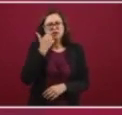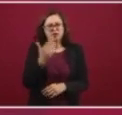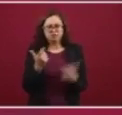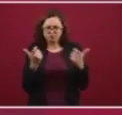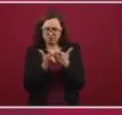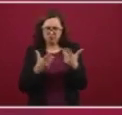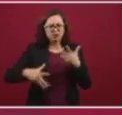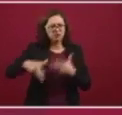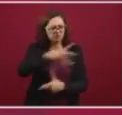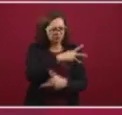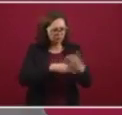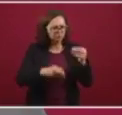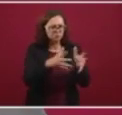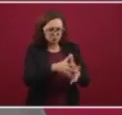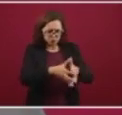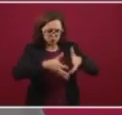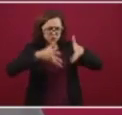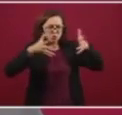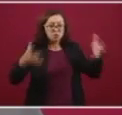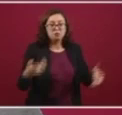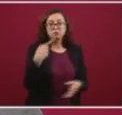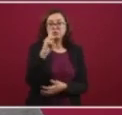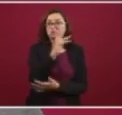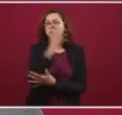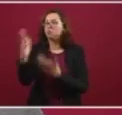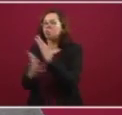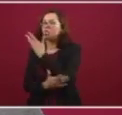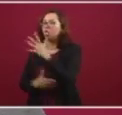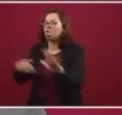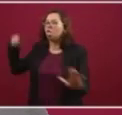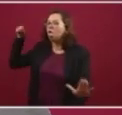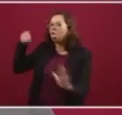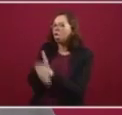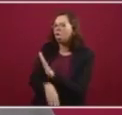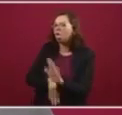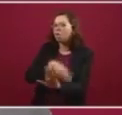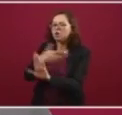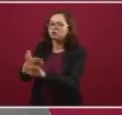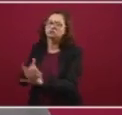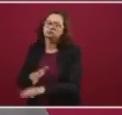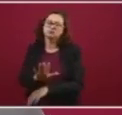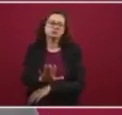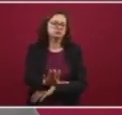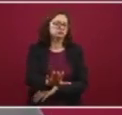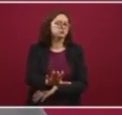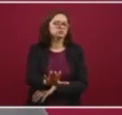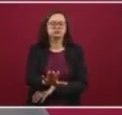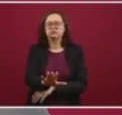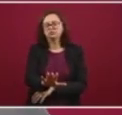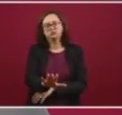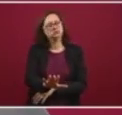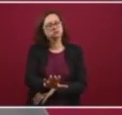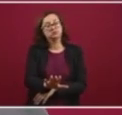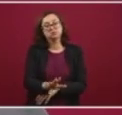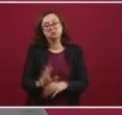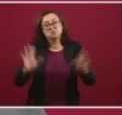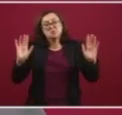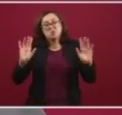pero sin destruir el medio ambiente. Si se tratara de crecer por crecer,